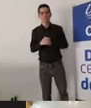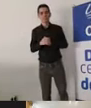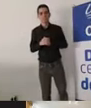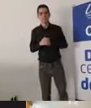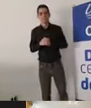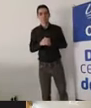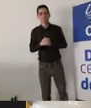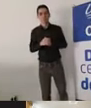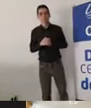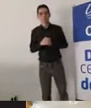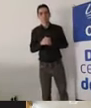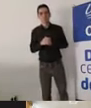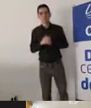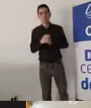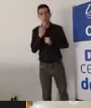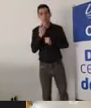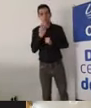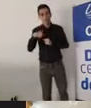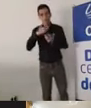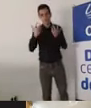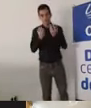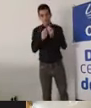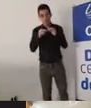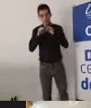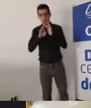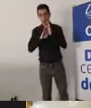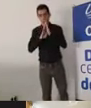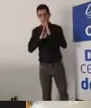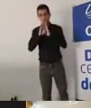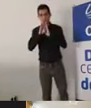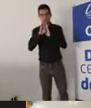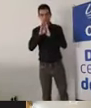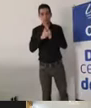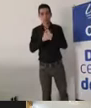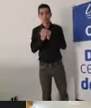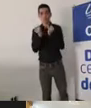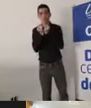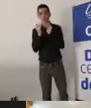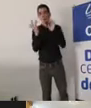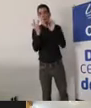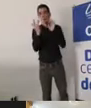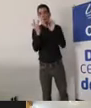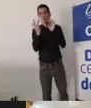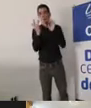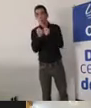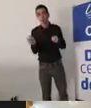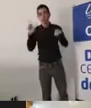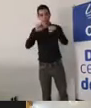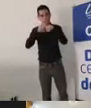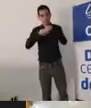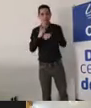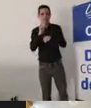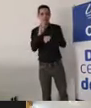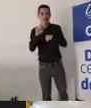pues sacamos adelante iniciativas. A través de vínculos sociales, los jóvenes que tenemos una condición social compartida, ser joven,